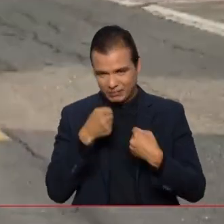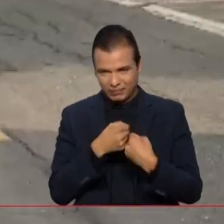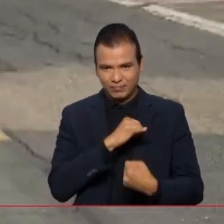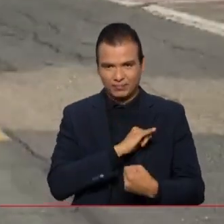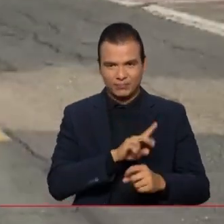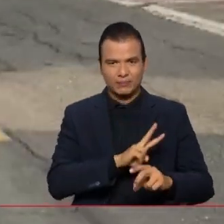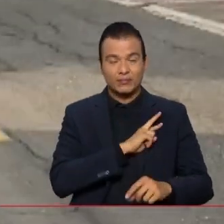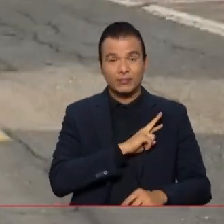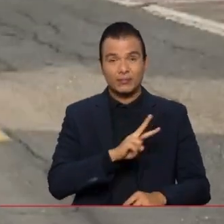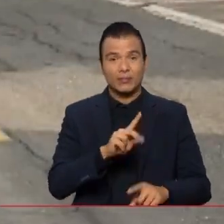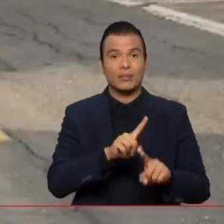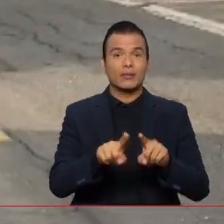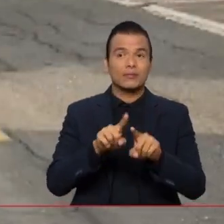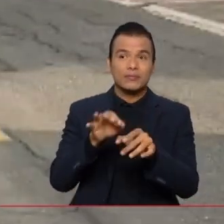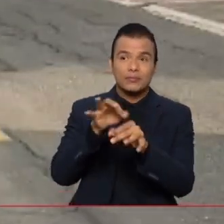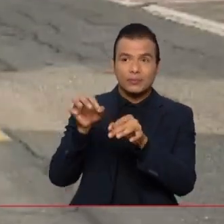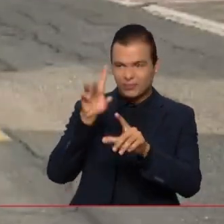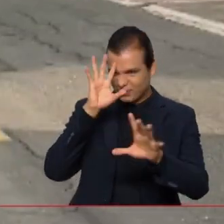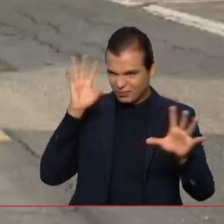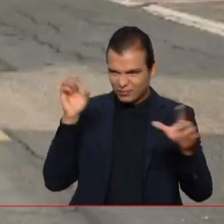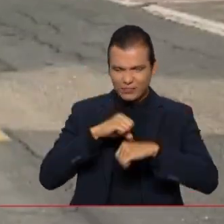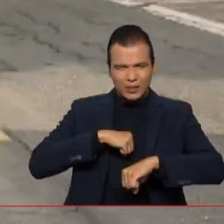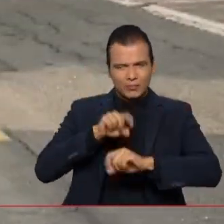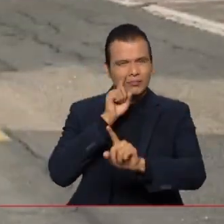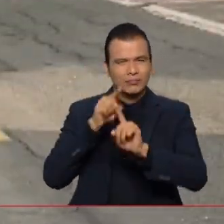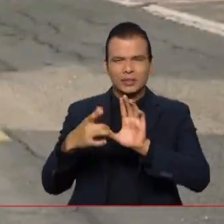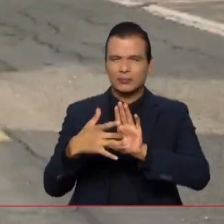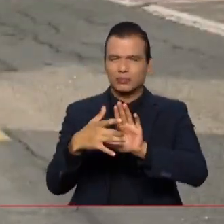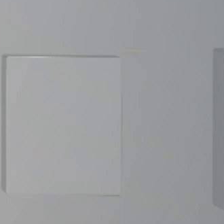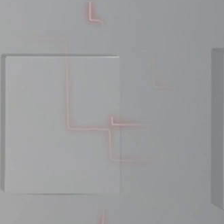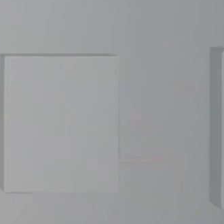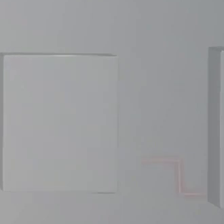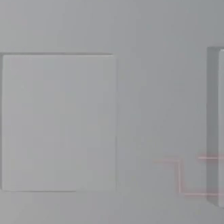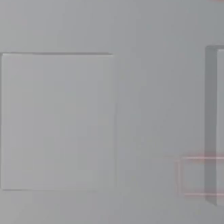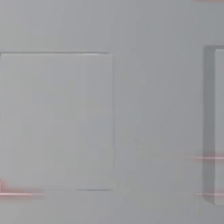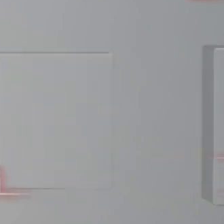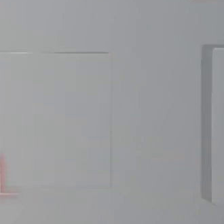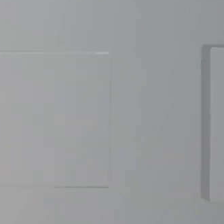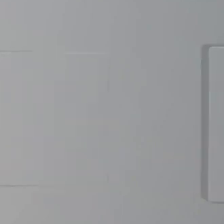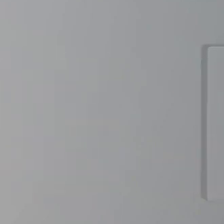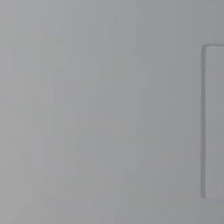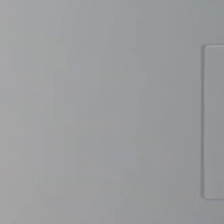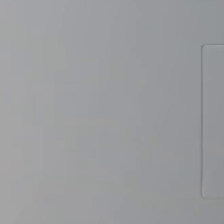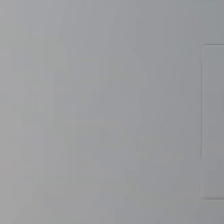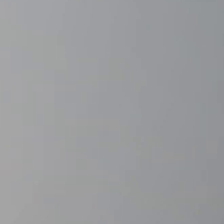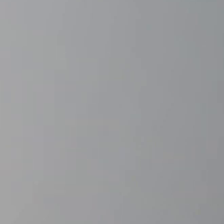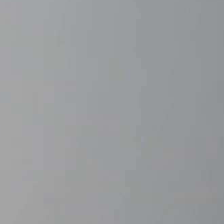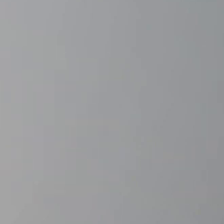uno de los 42 municipios en lo que tiene que ver con lo deportivo.